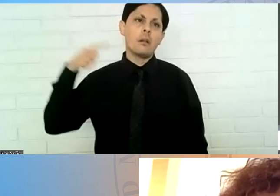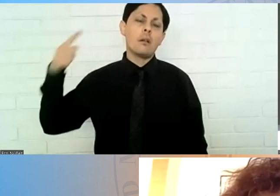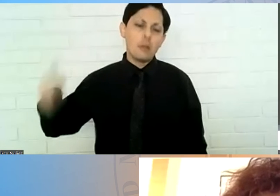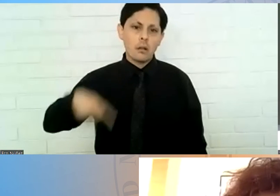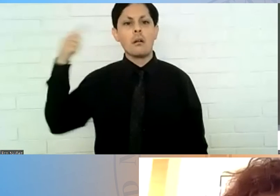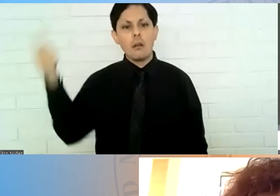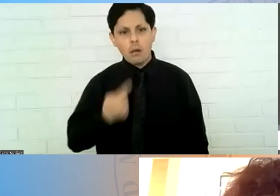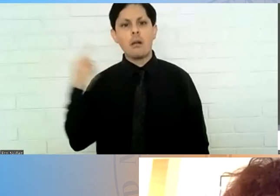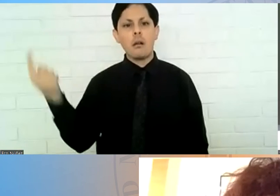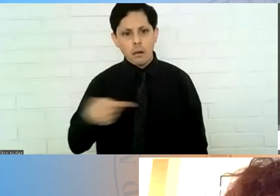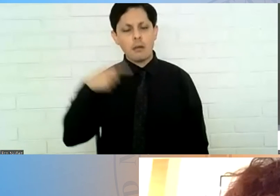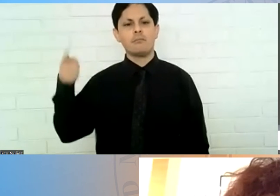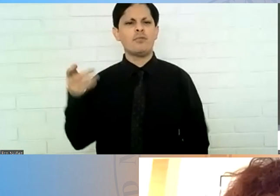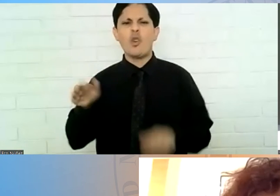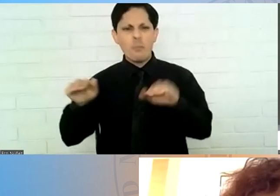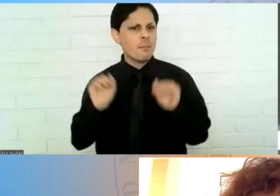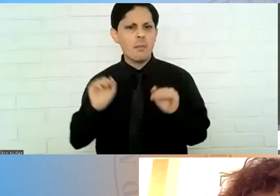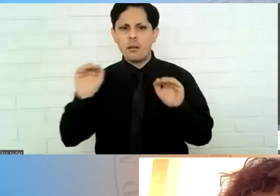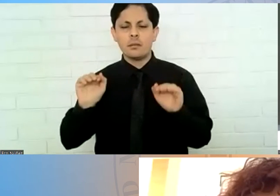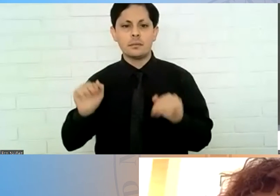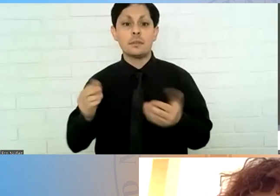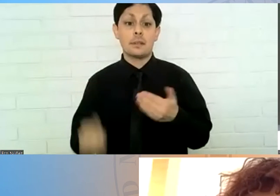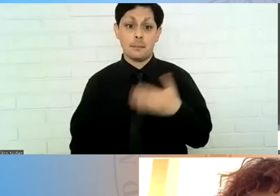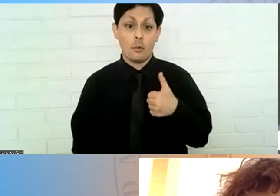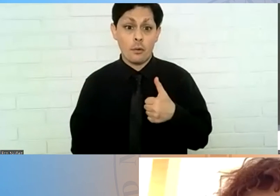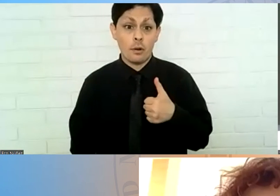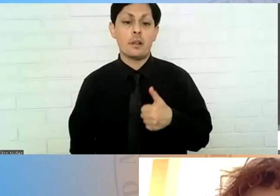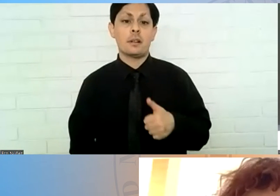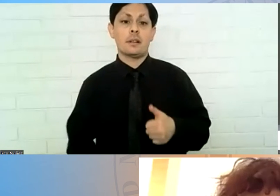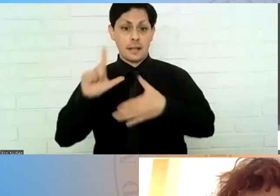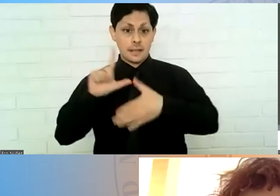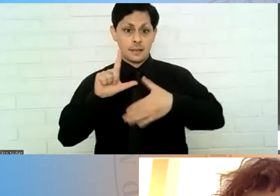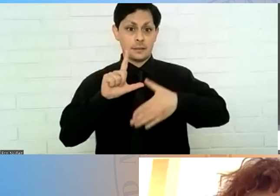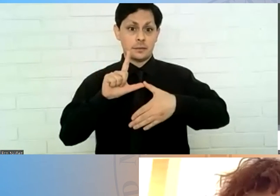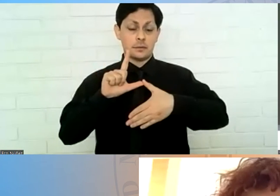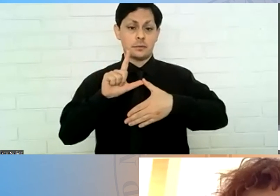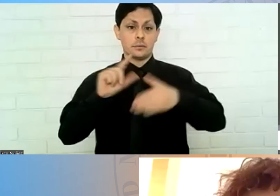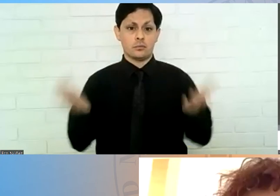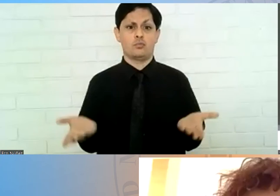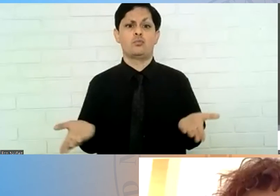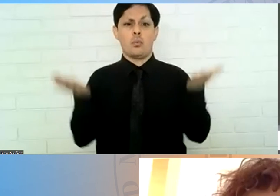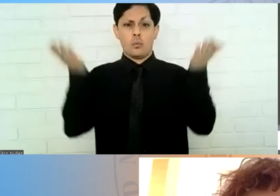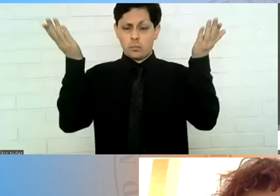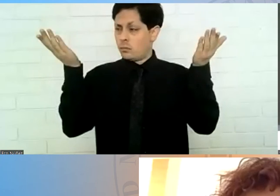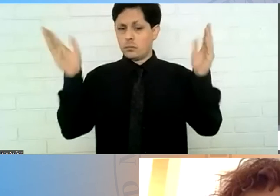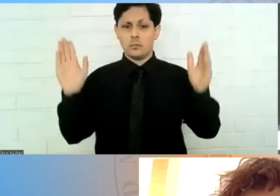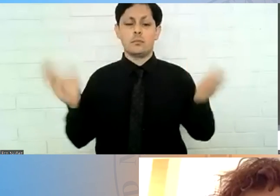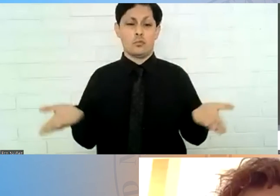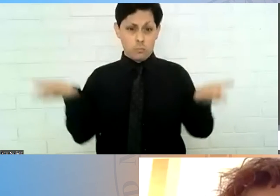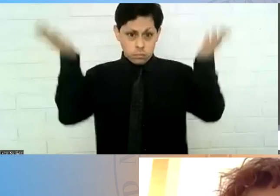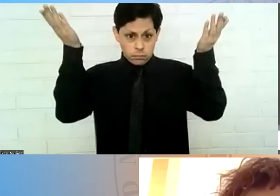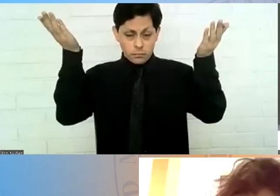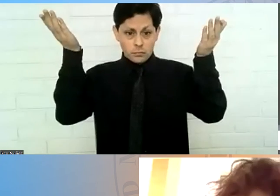bueno escuchar también cómo, ¿no es cierto?, en Latinoamérica se están levantando estos grupos, y cómo